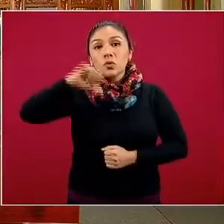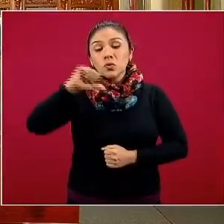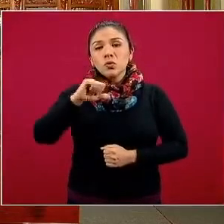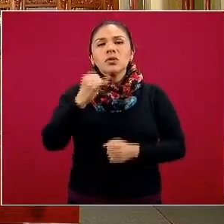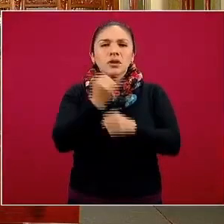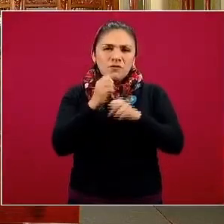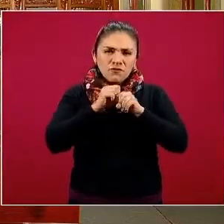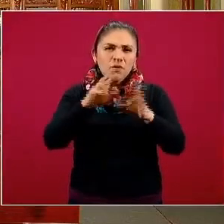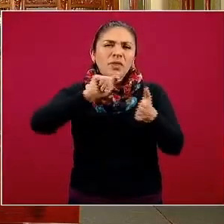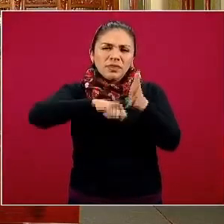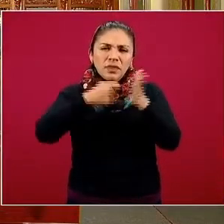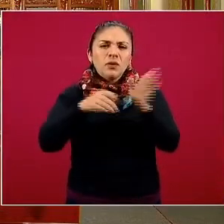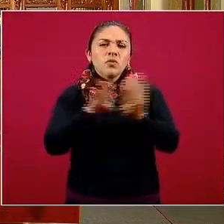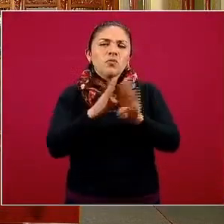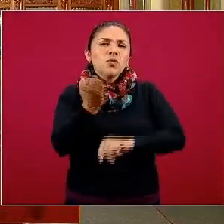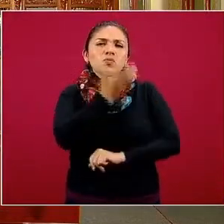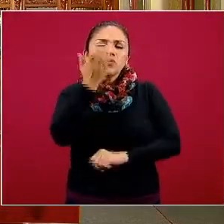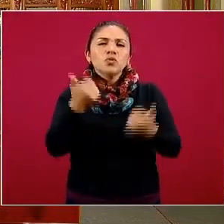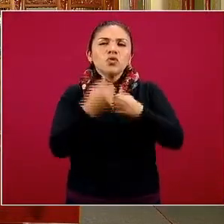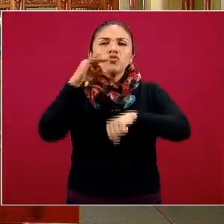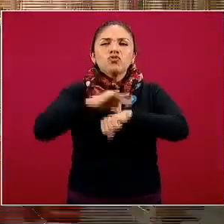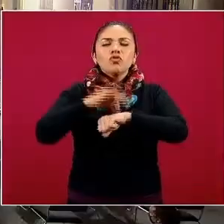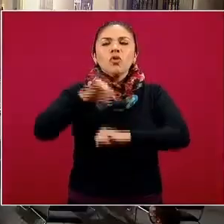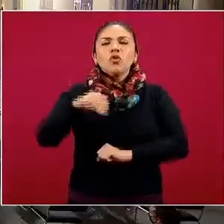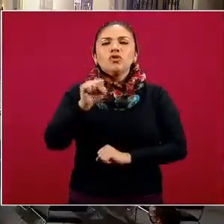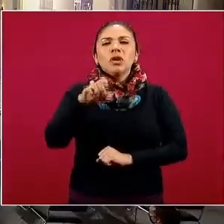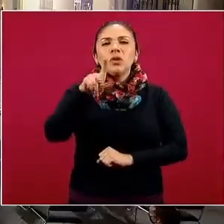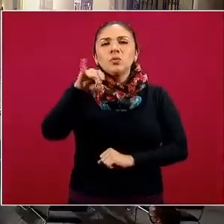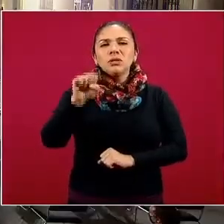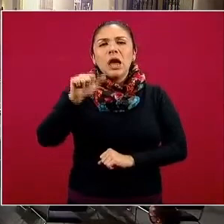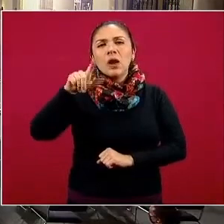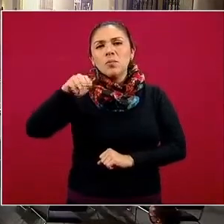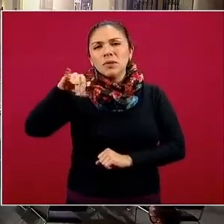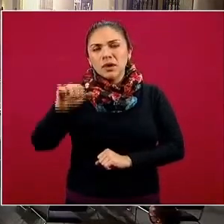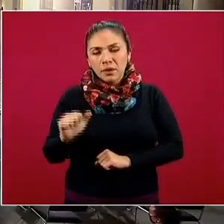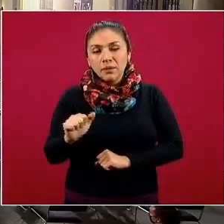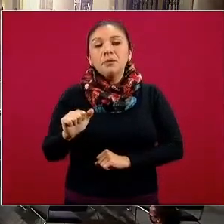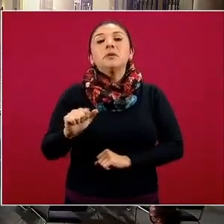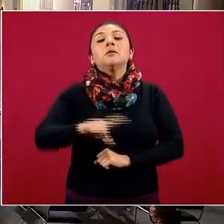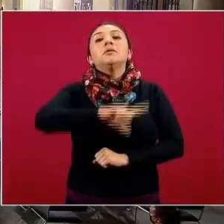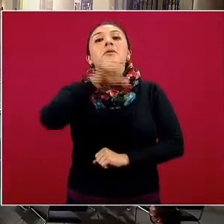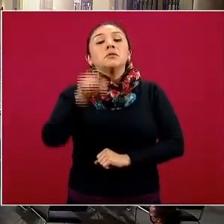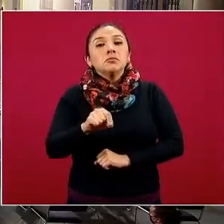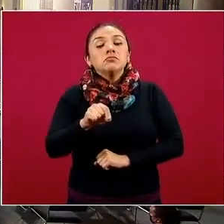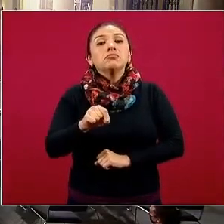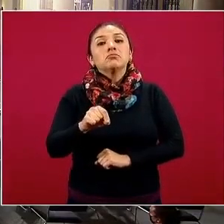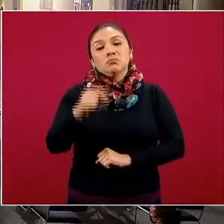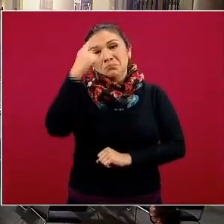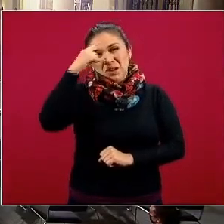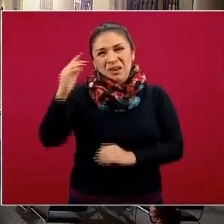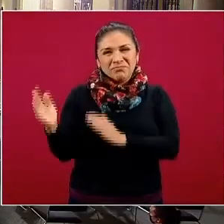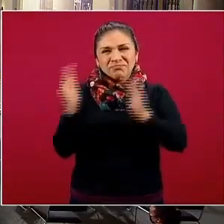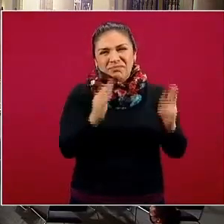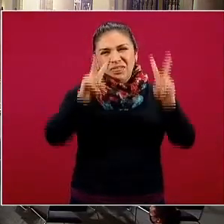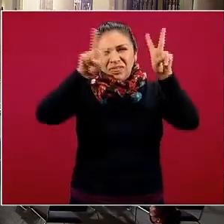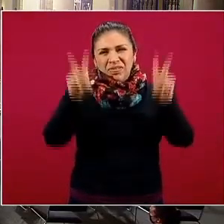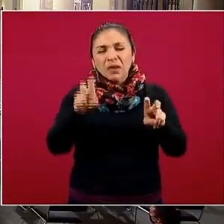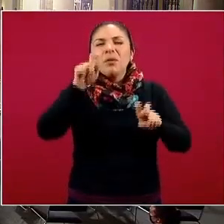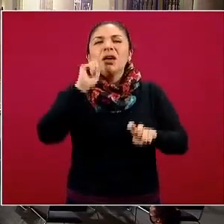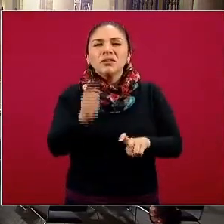nuestro informe técnico que presentará el doctor José Luis Salomía, director general de Epidemiología, y tenemos en el componente temático